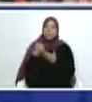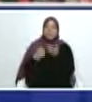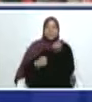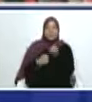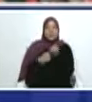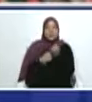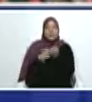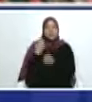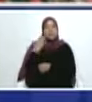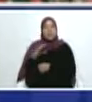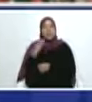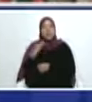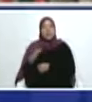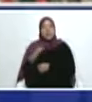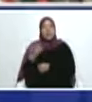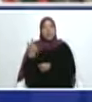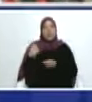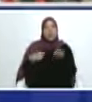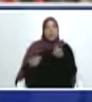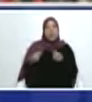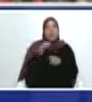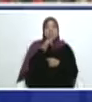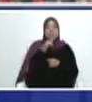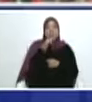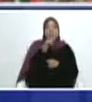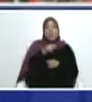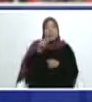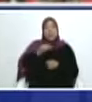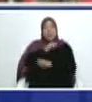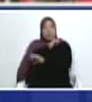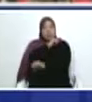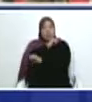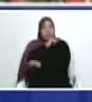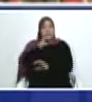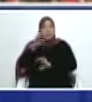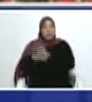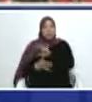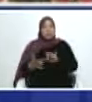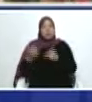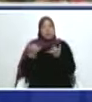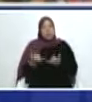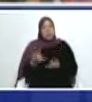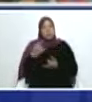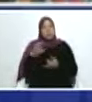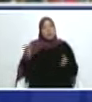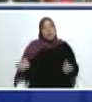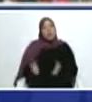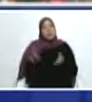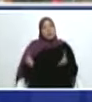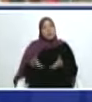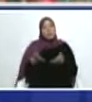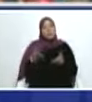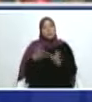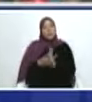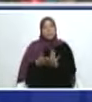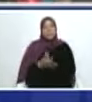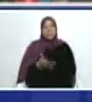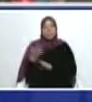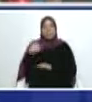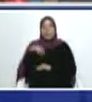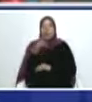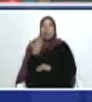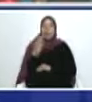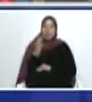ayudando para descubrir a los conspiradores allá. ¿Ah? Y seguir acabando la conspiración de la CIA y la DEA desde